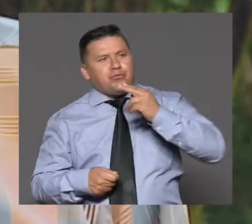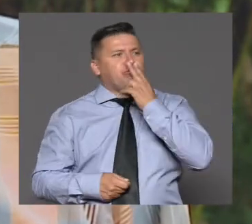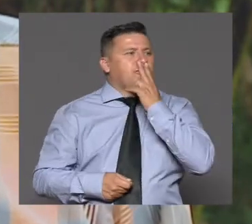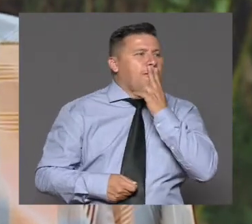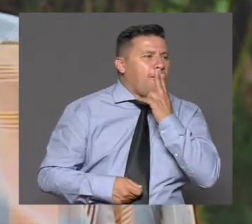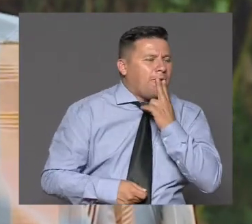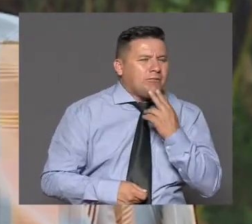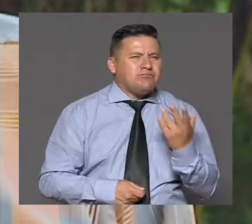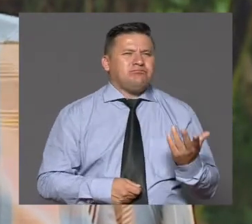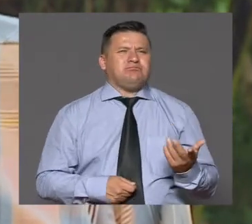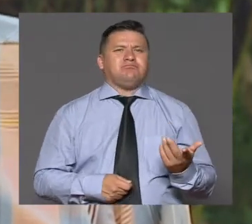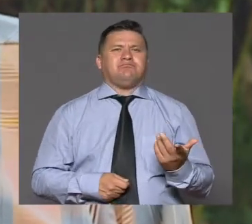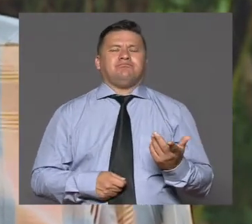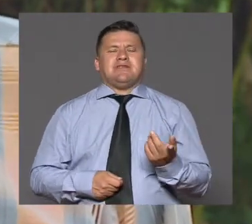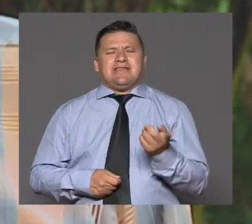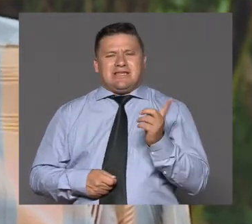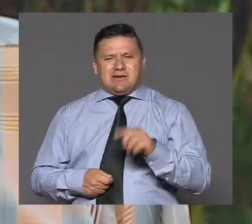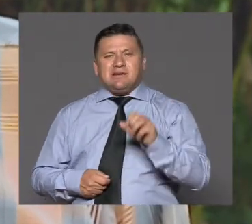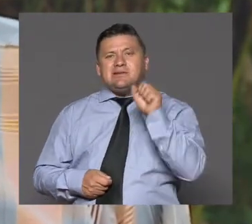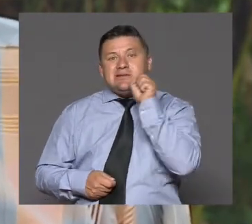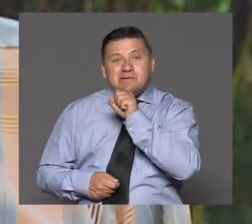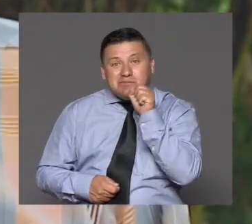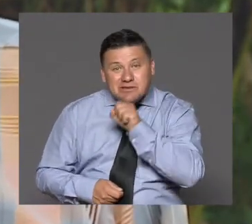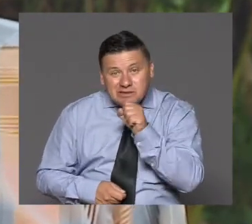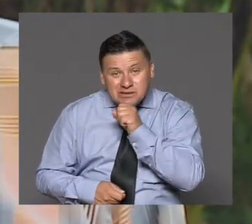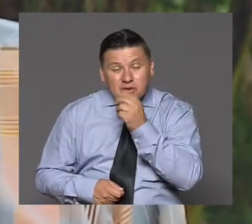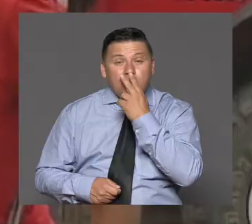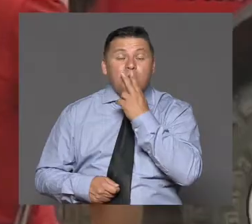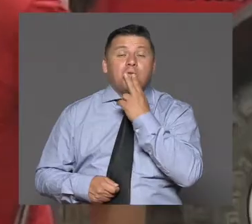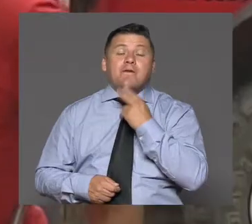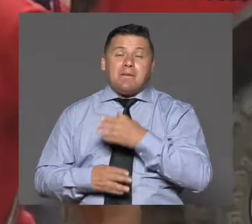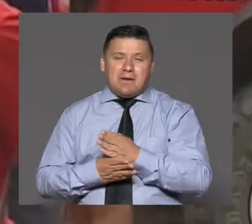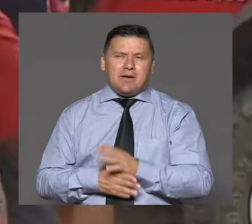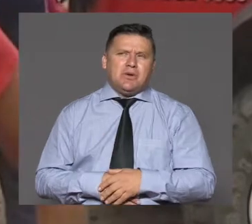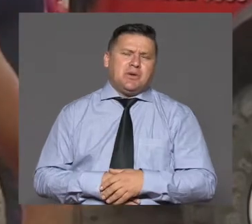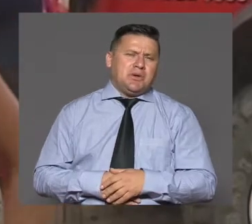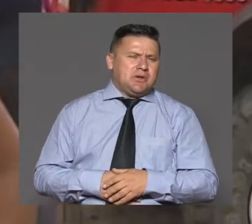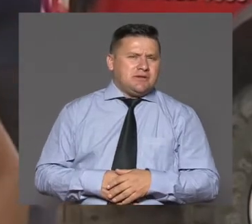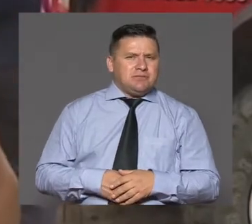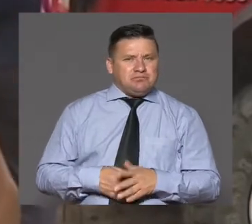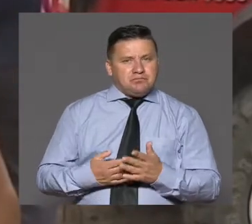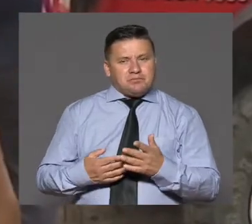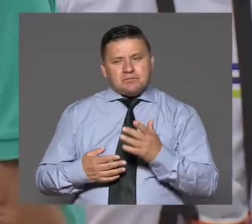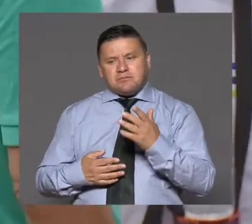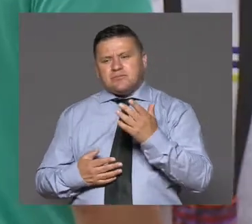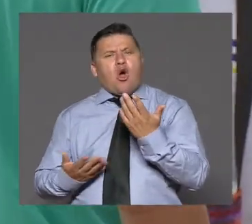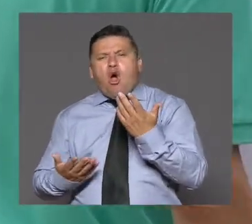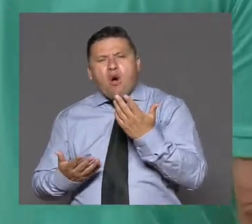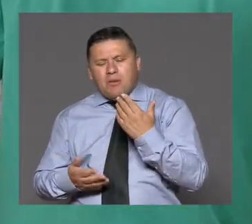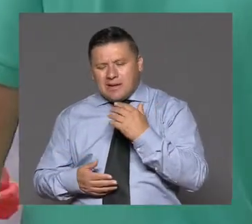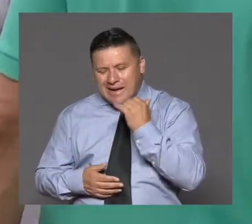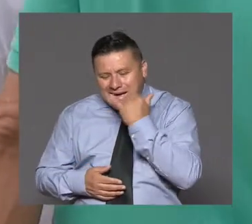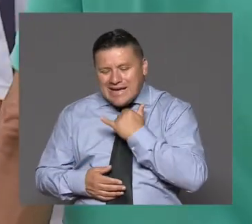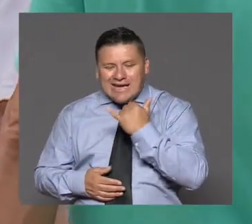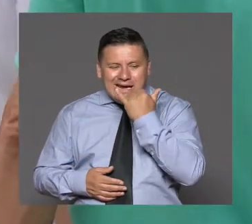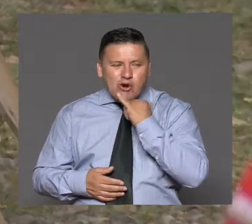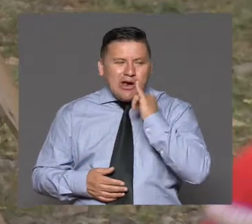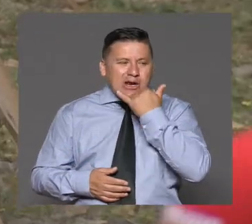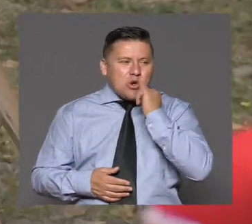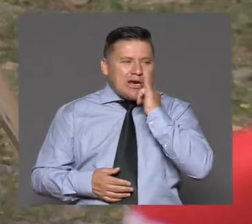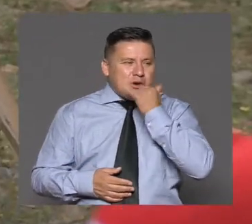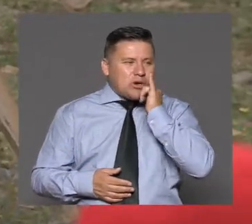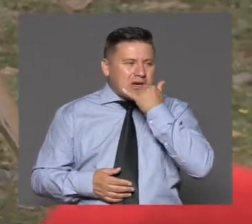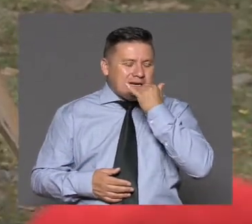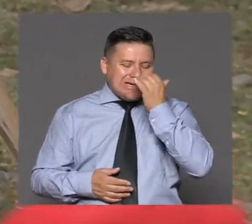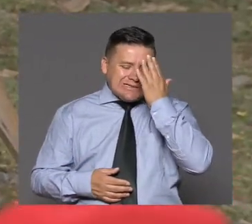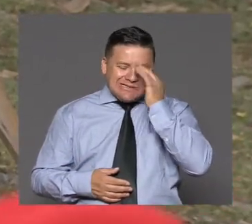dulcería, como también cerveza endulzada con panela. Eso es un ensayo y error. A medida del tiempo van saliendo más cosas y han